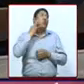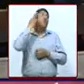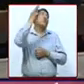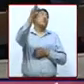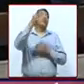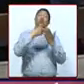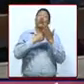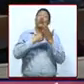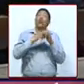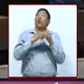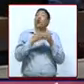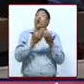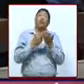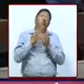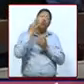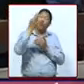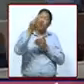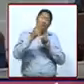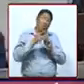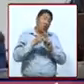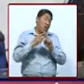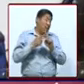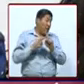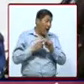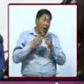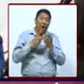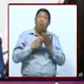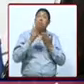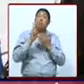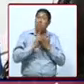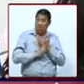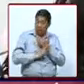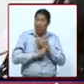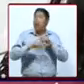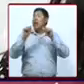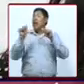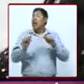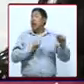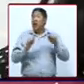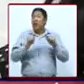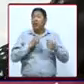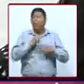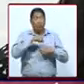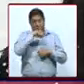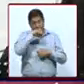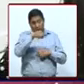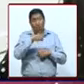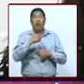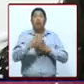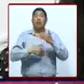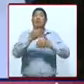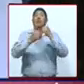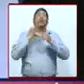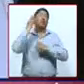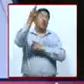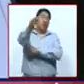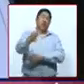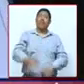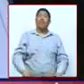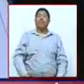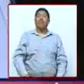y la planificación familiar, sobre todo han armado su proyecto de vida, que es la actividad que les ha encantado porque es algo que les va a encaminar a futuro.